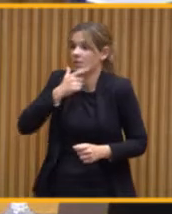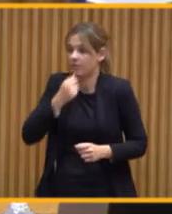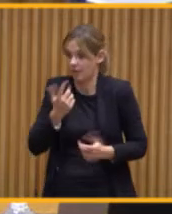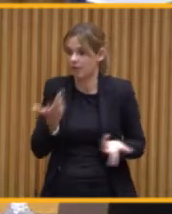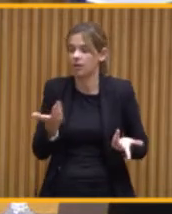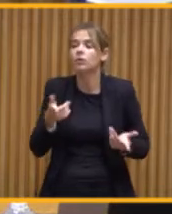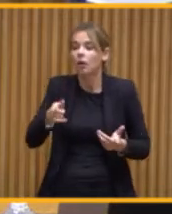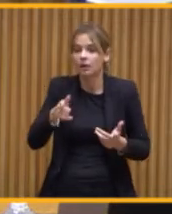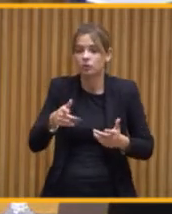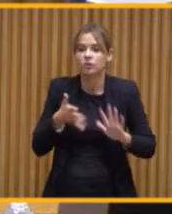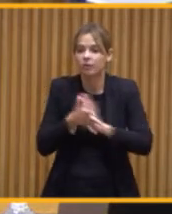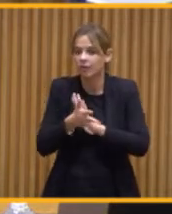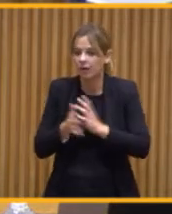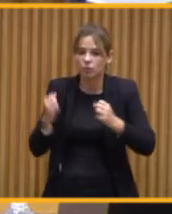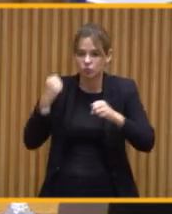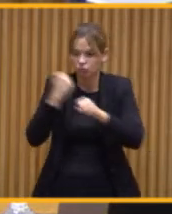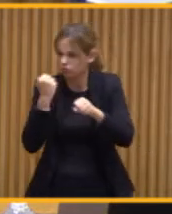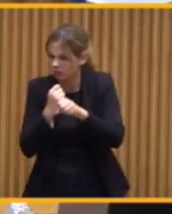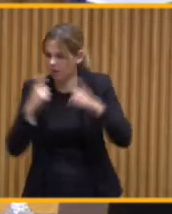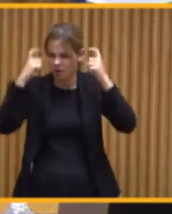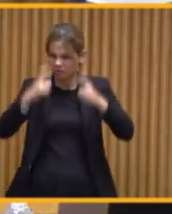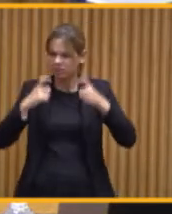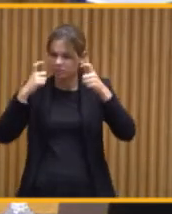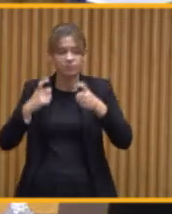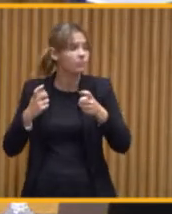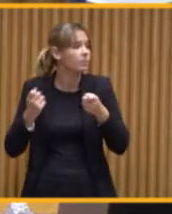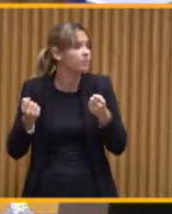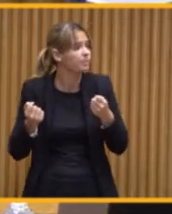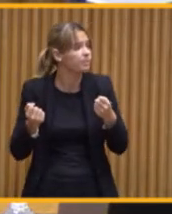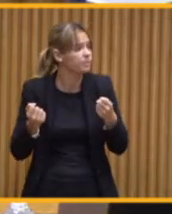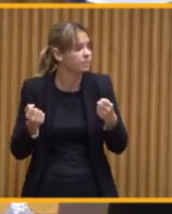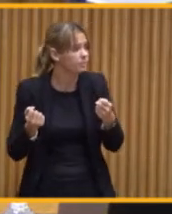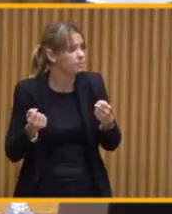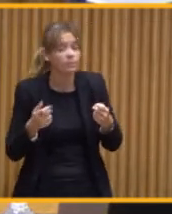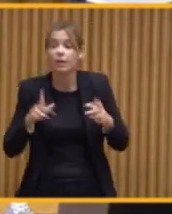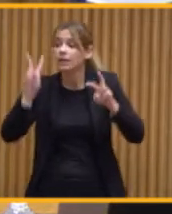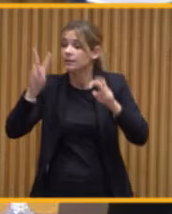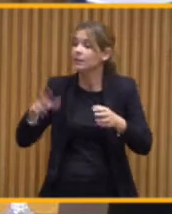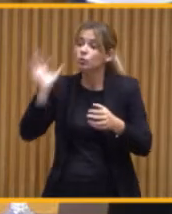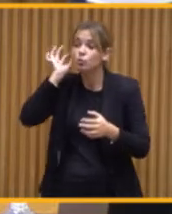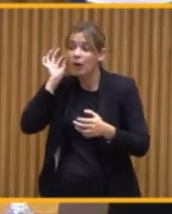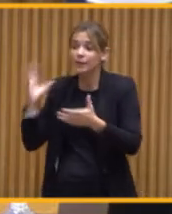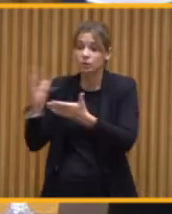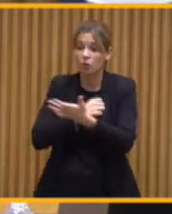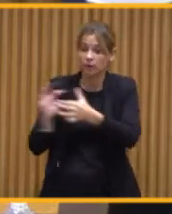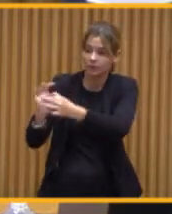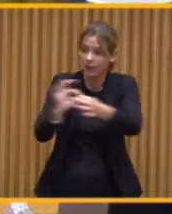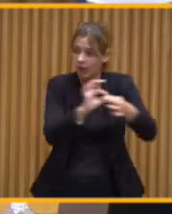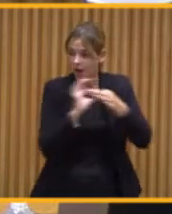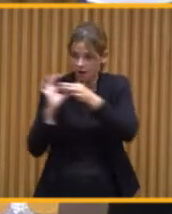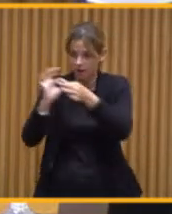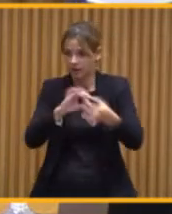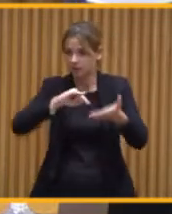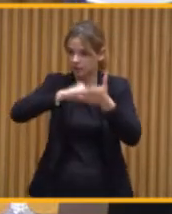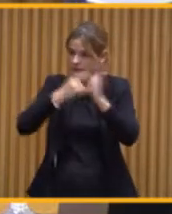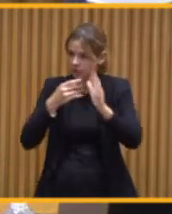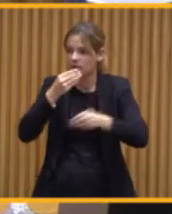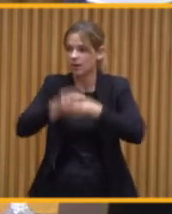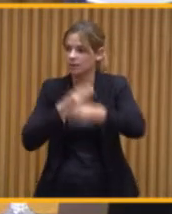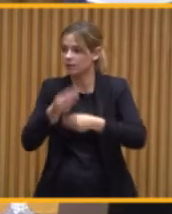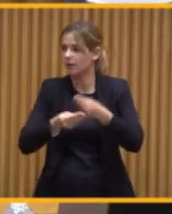redes de resistencia requiere de mucha solidaridad de ser aliadas entre mujeres de trazar alianzas entre mujeres